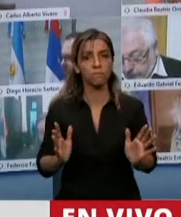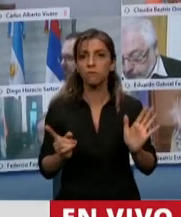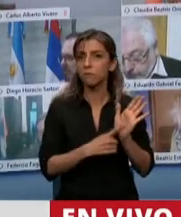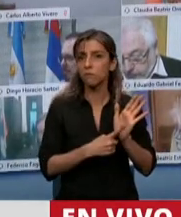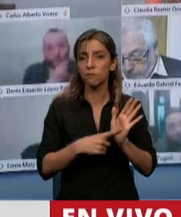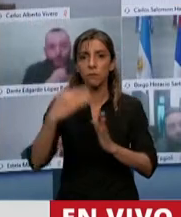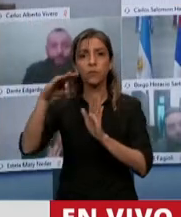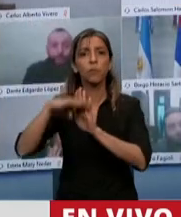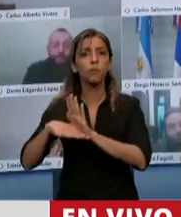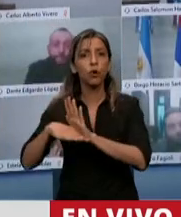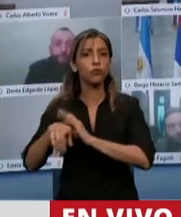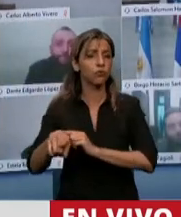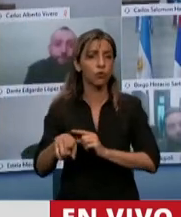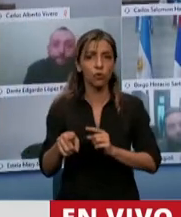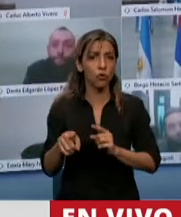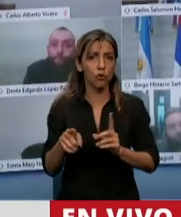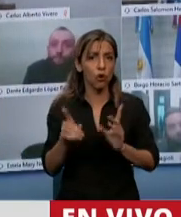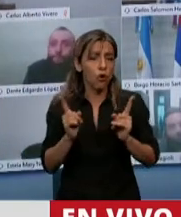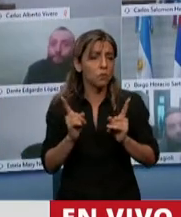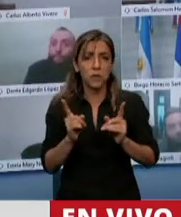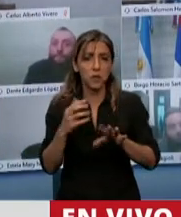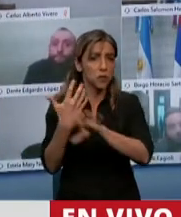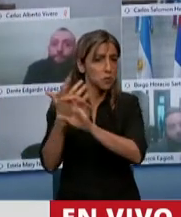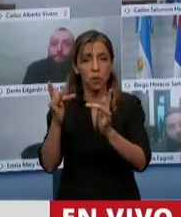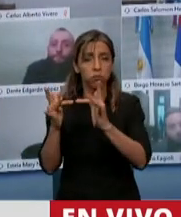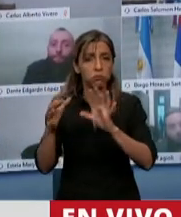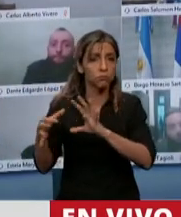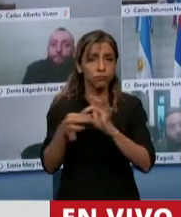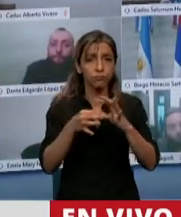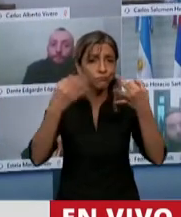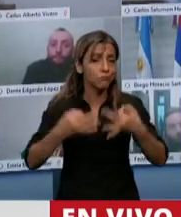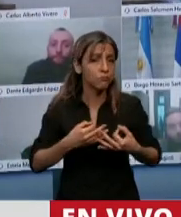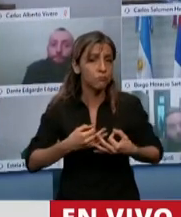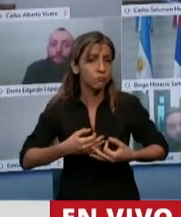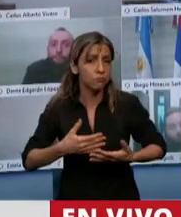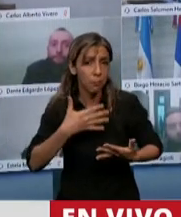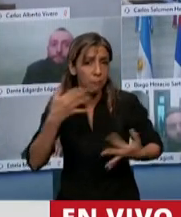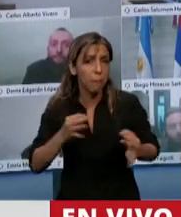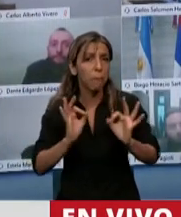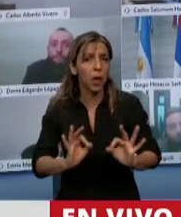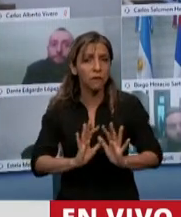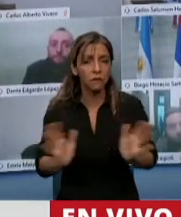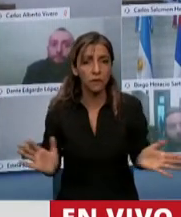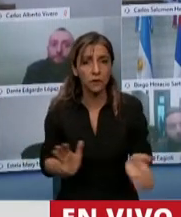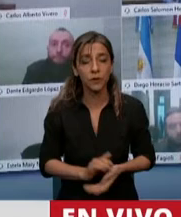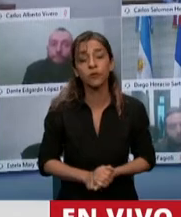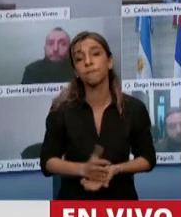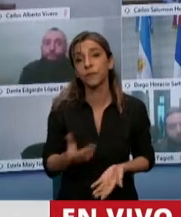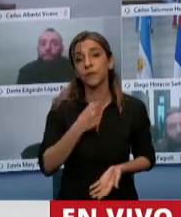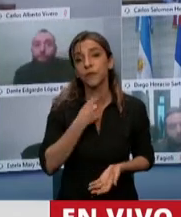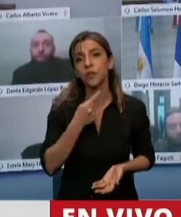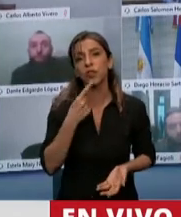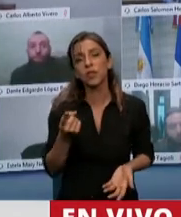y del protocolo de sesiones remotas. Dicho esto, quiero hacer una única consideración política, señor presidente.